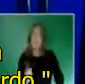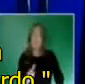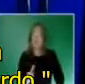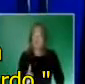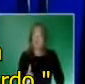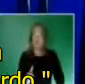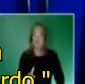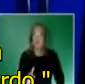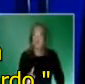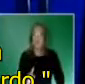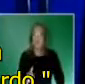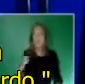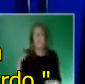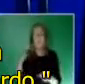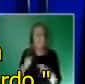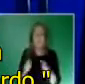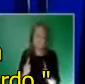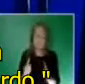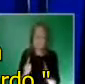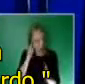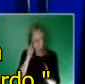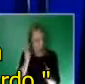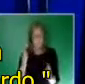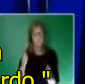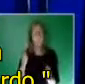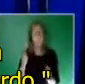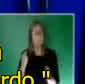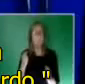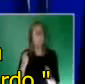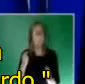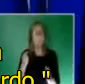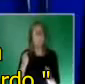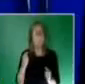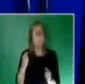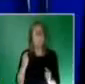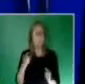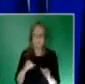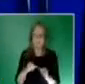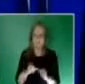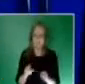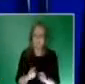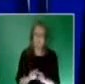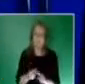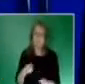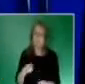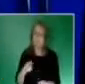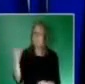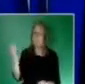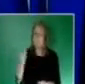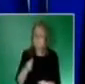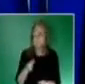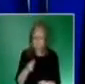indefinidamente continuar gobernados por el mercado sino que tenemos que gobernar el mercado